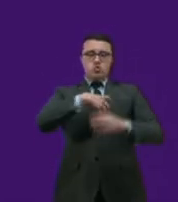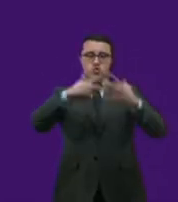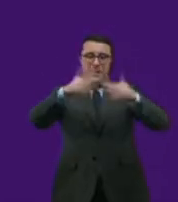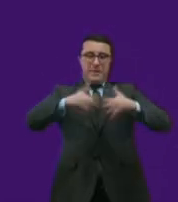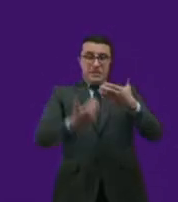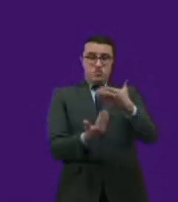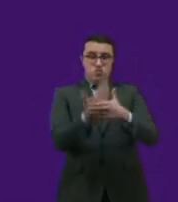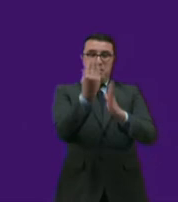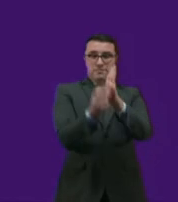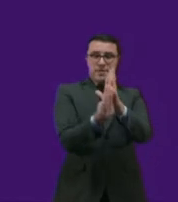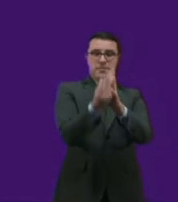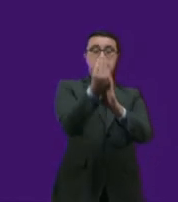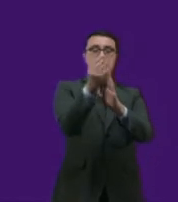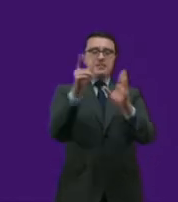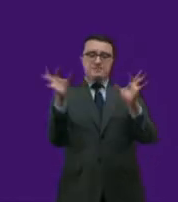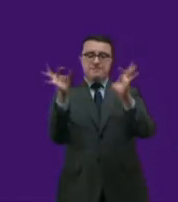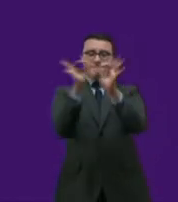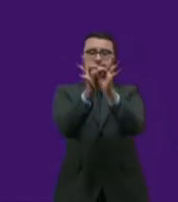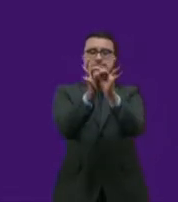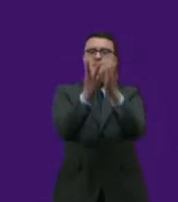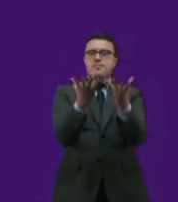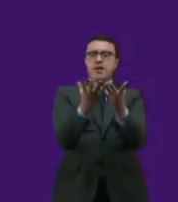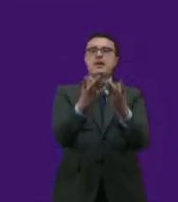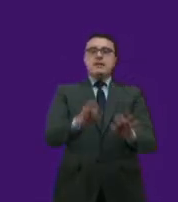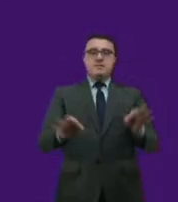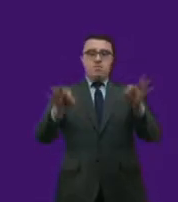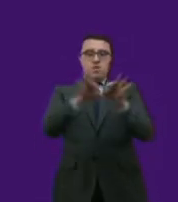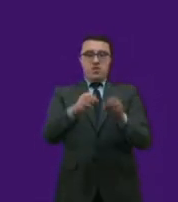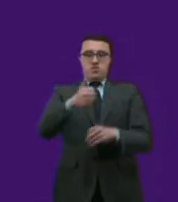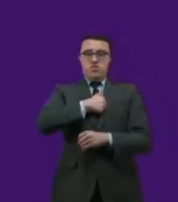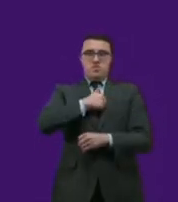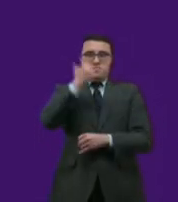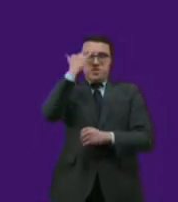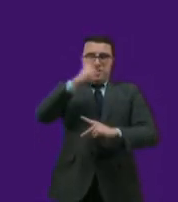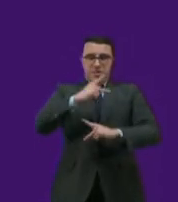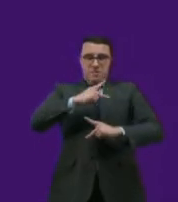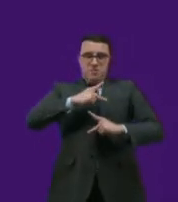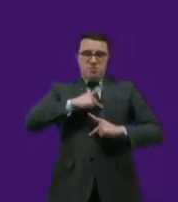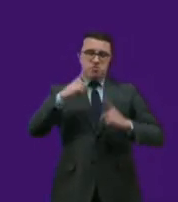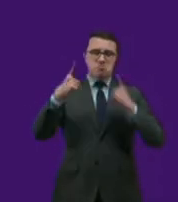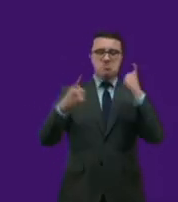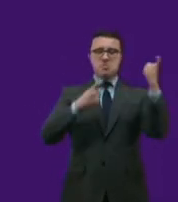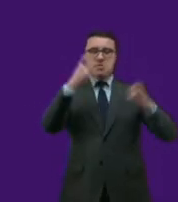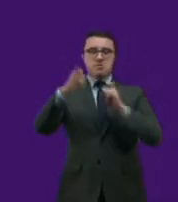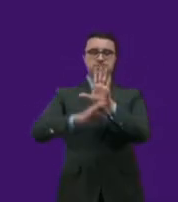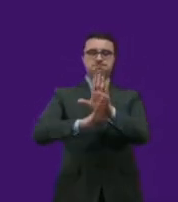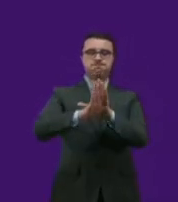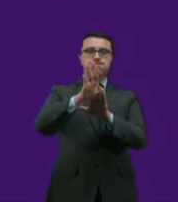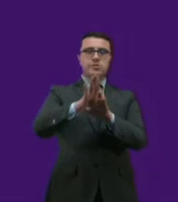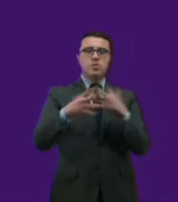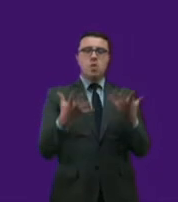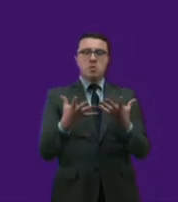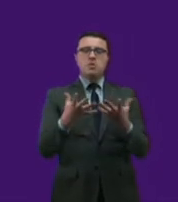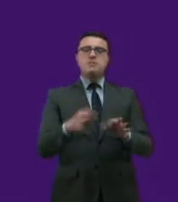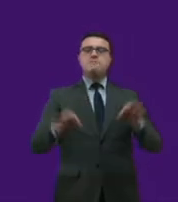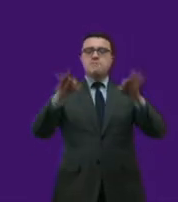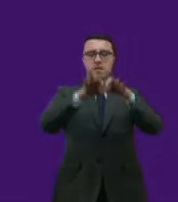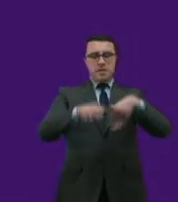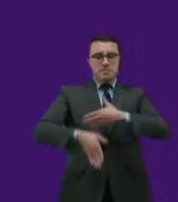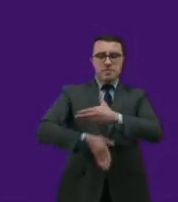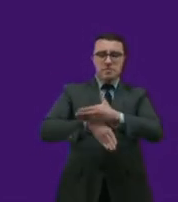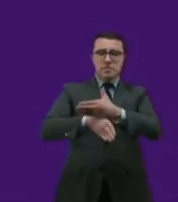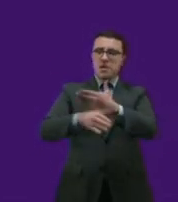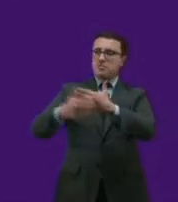enfocarnos, también es muy importante tener una autenticidad en la forma de desarrollar el negocio. Y pues eso va a la combinación de seguir, obviamente,